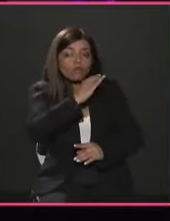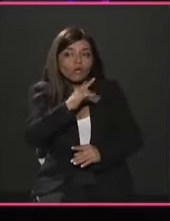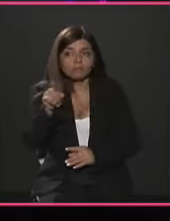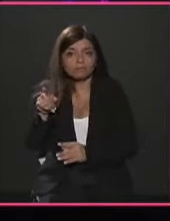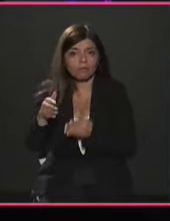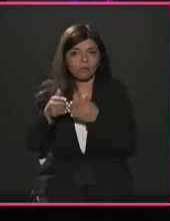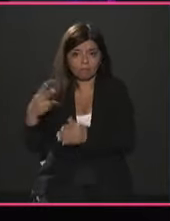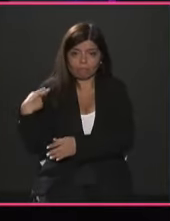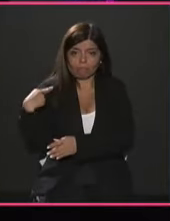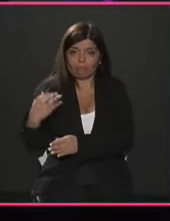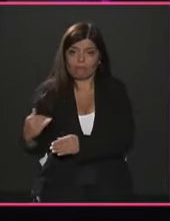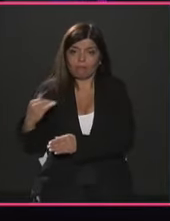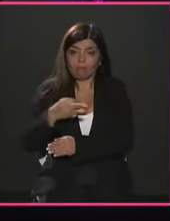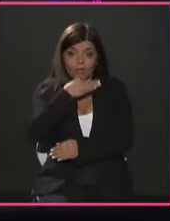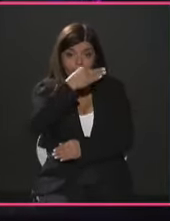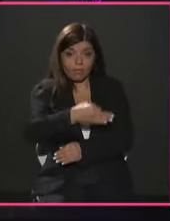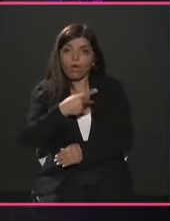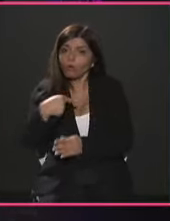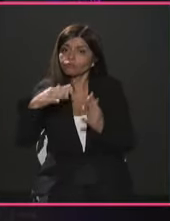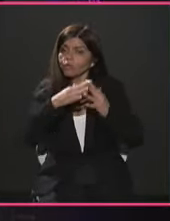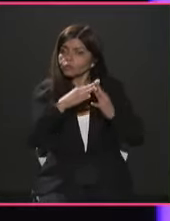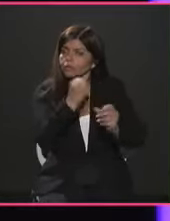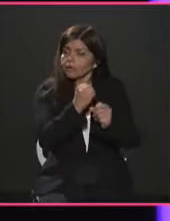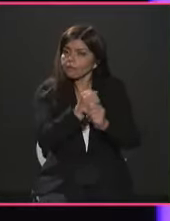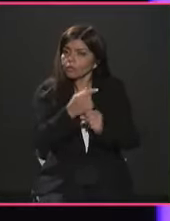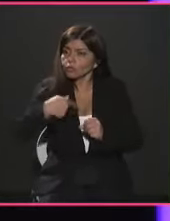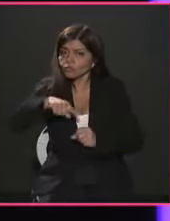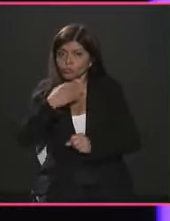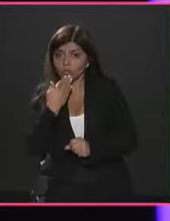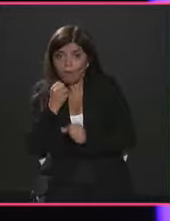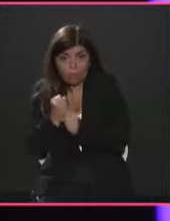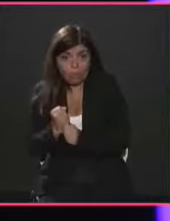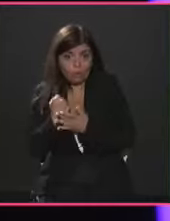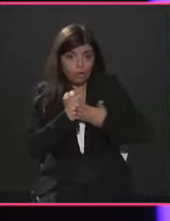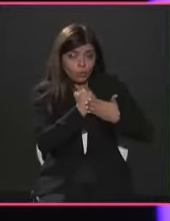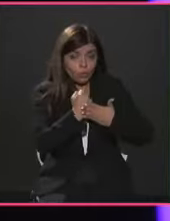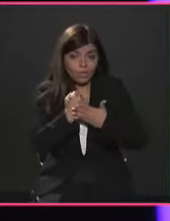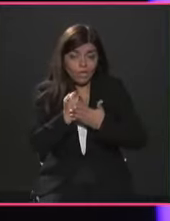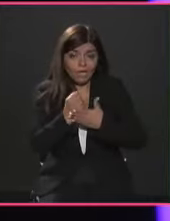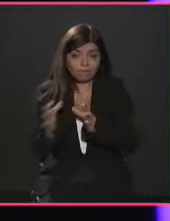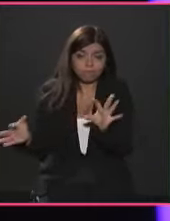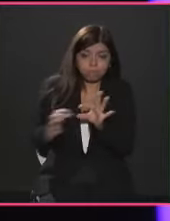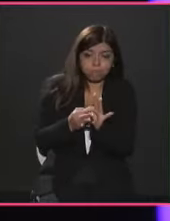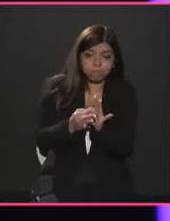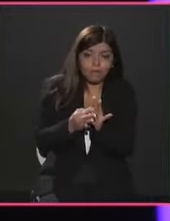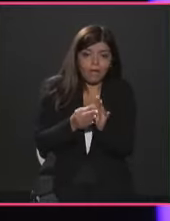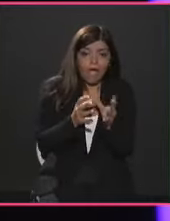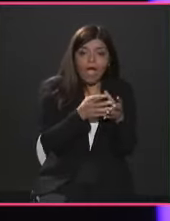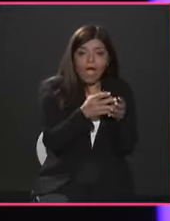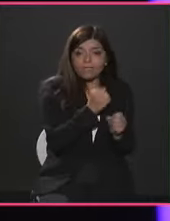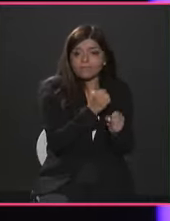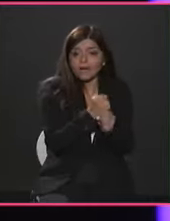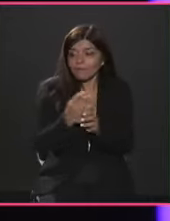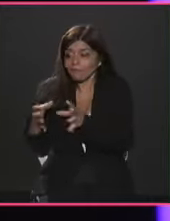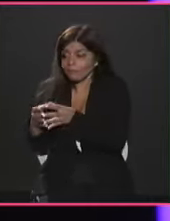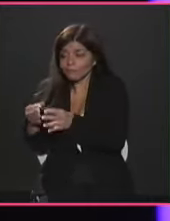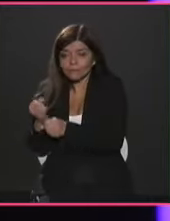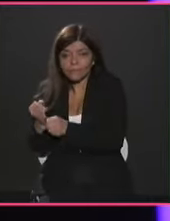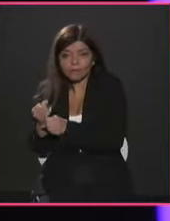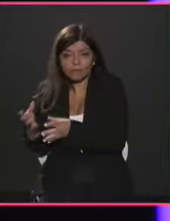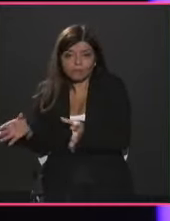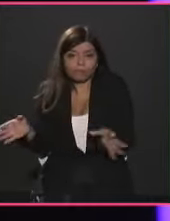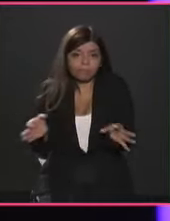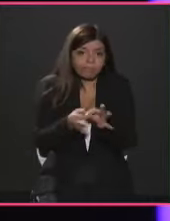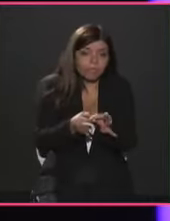oficial dijo Bueno si los militares están trabajando en esto entonces quizás Nosotros también podemos ayudar luego entonces con el Richard hamond que me está